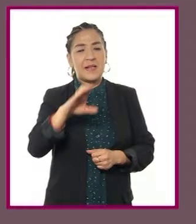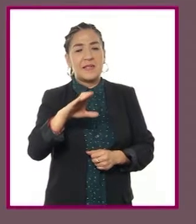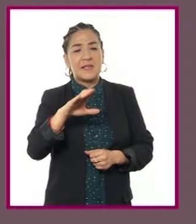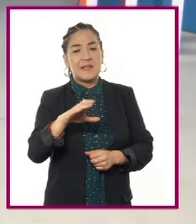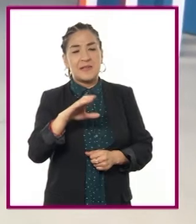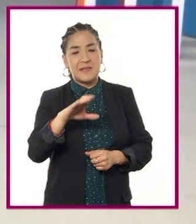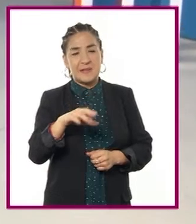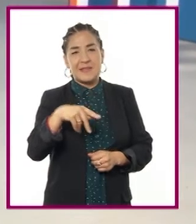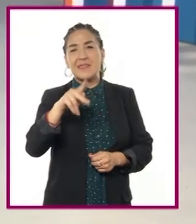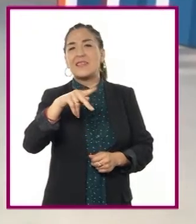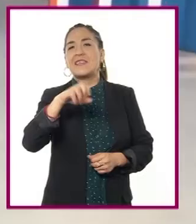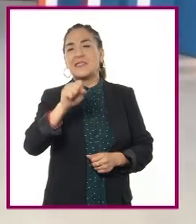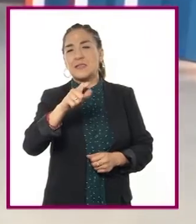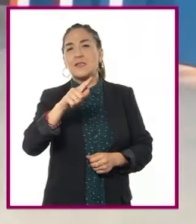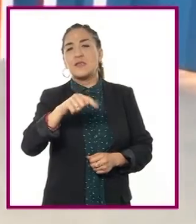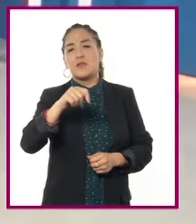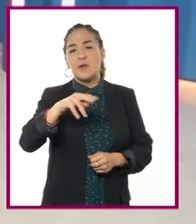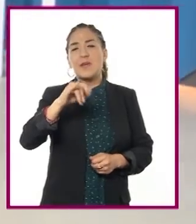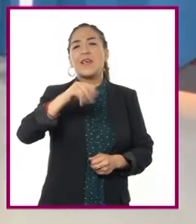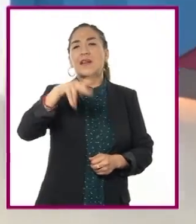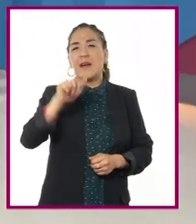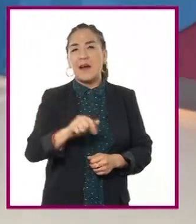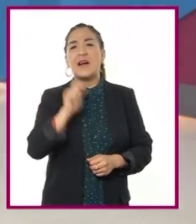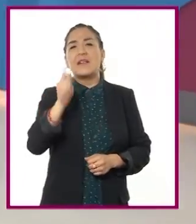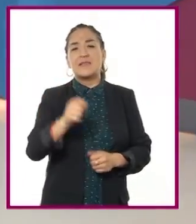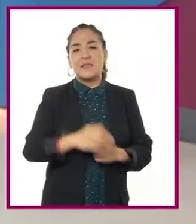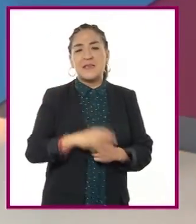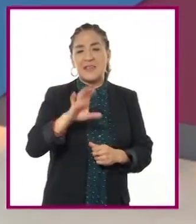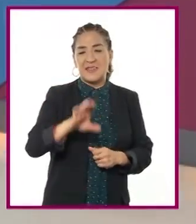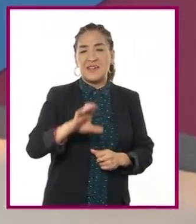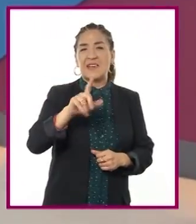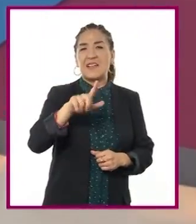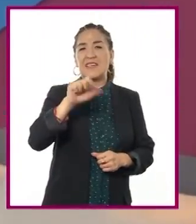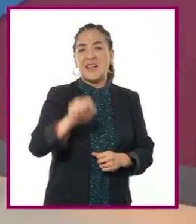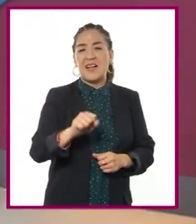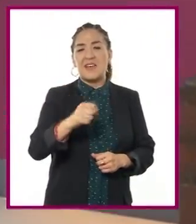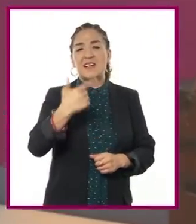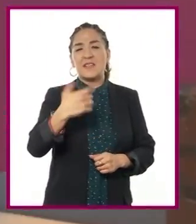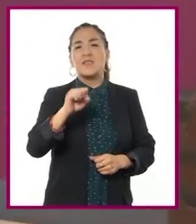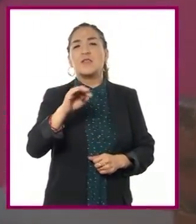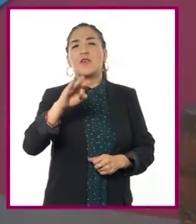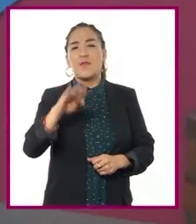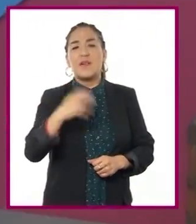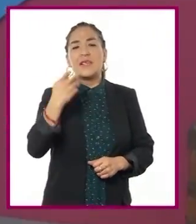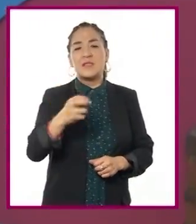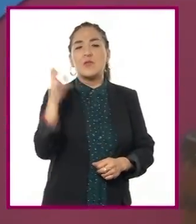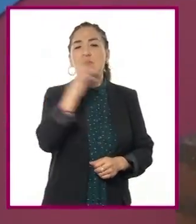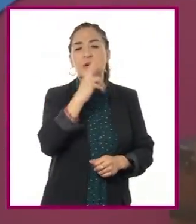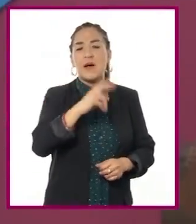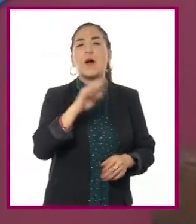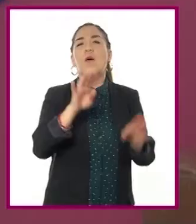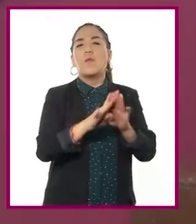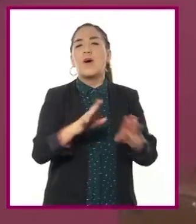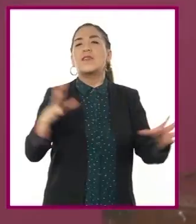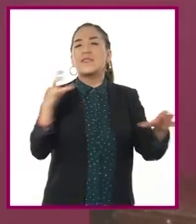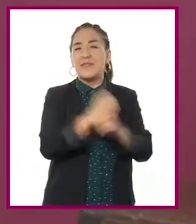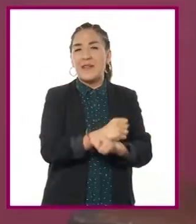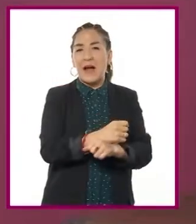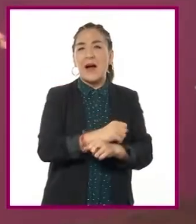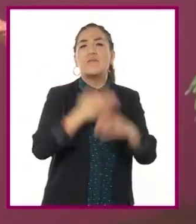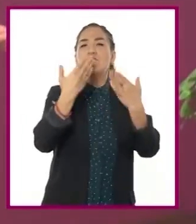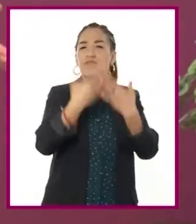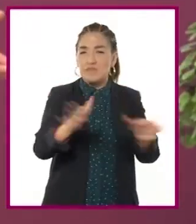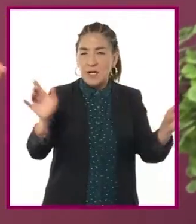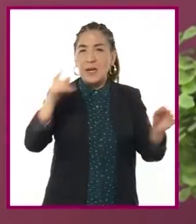respectivamente. Por medio de la Glasnost, que en ruso significa apertura, Gorbachov buscó aumentar la